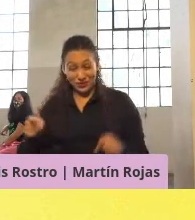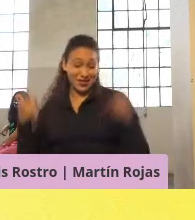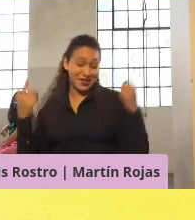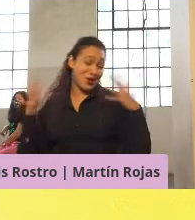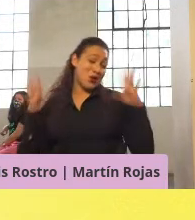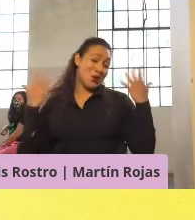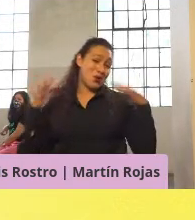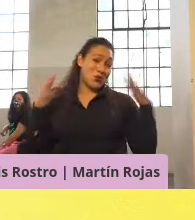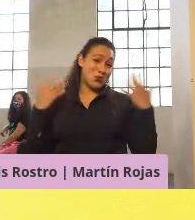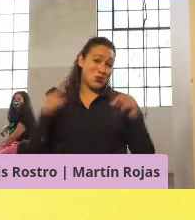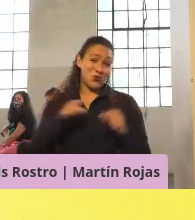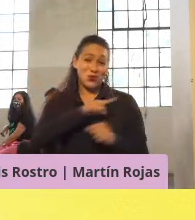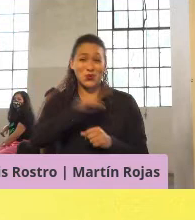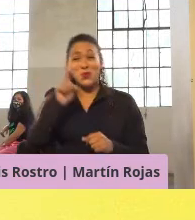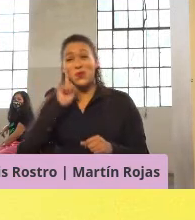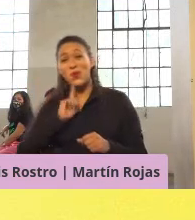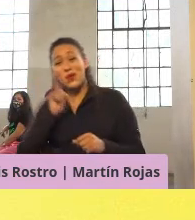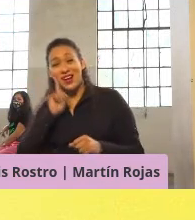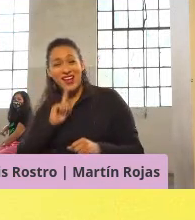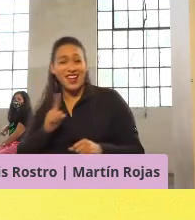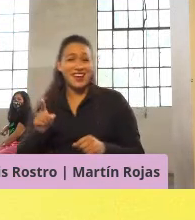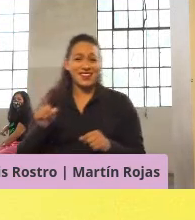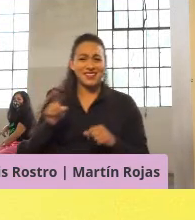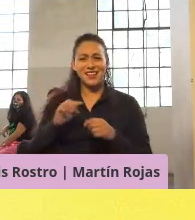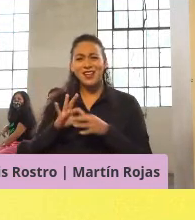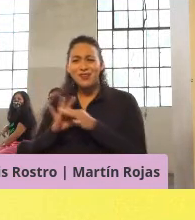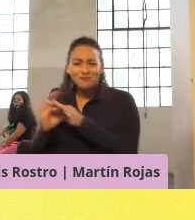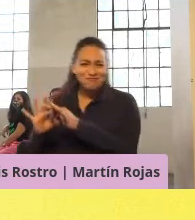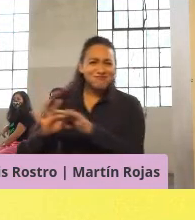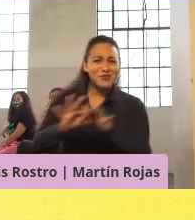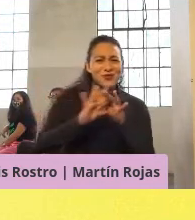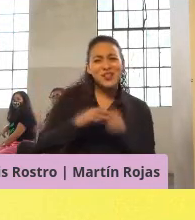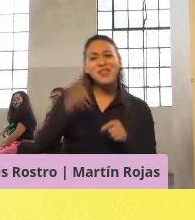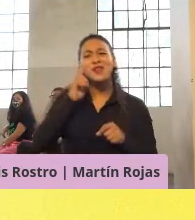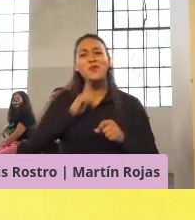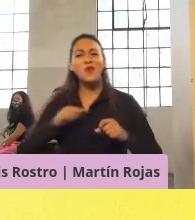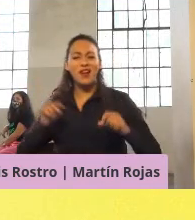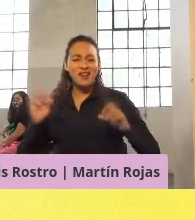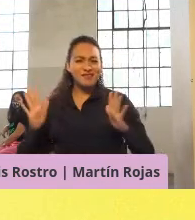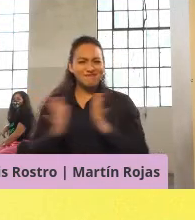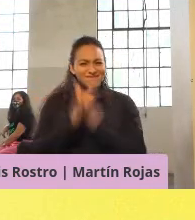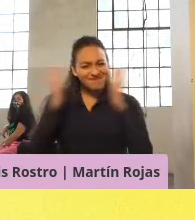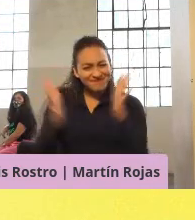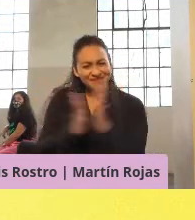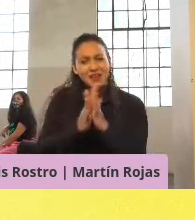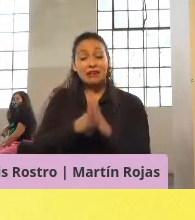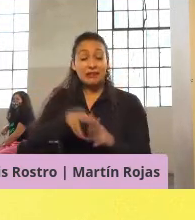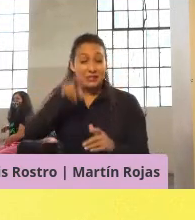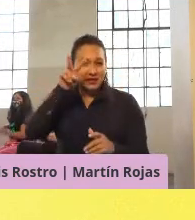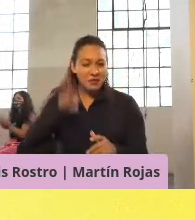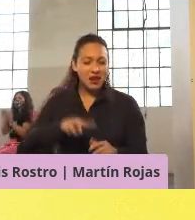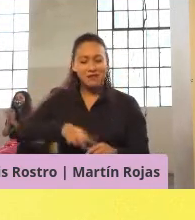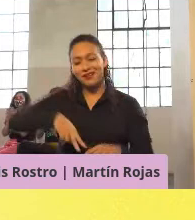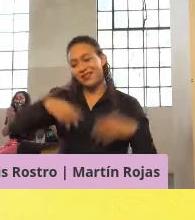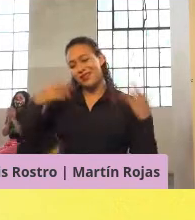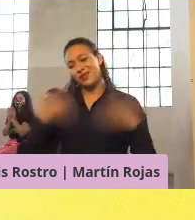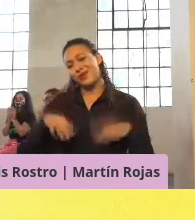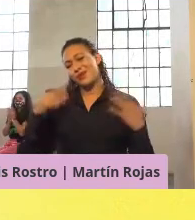personas activistas, porque es la única forma de fuga de este colapso mundial que estamos viviendo hoy.